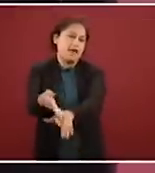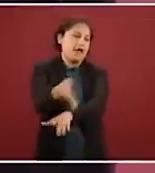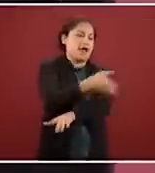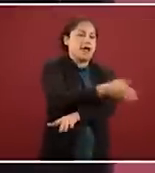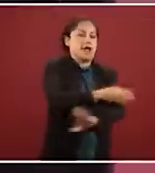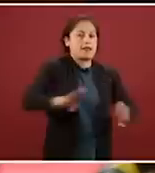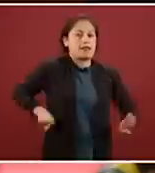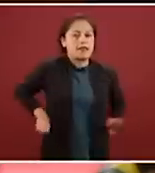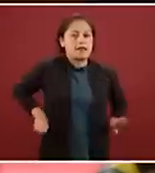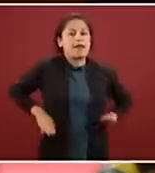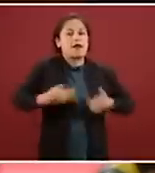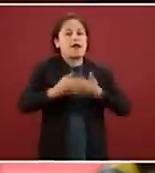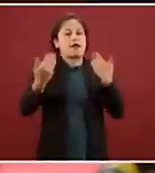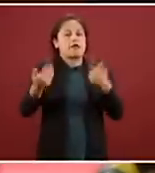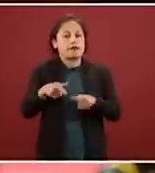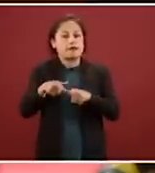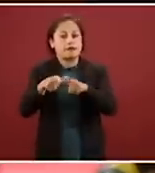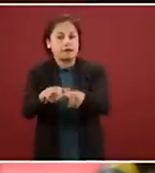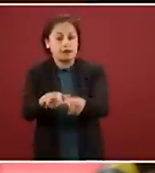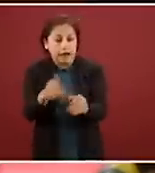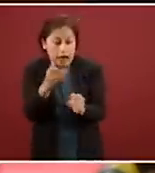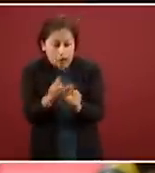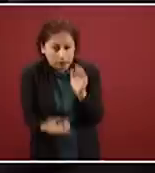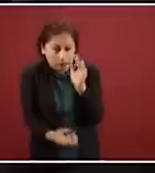de tiempo atrás, desde